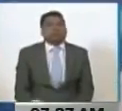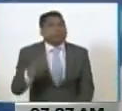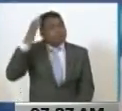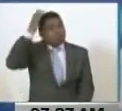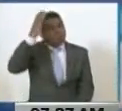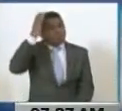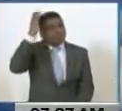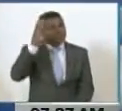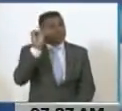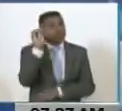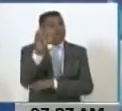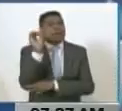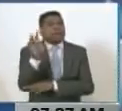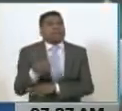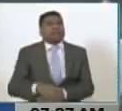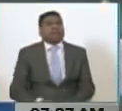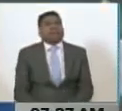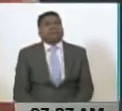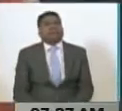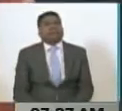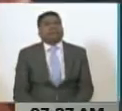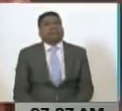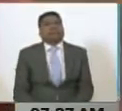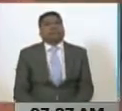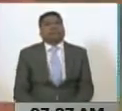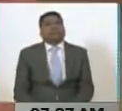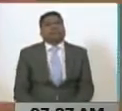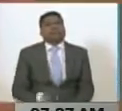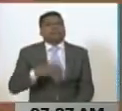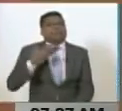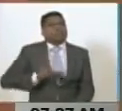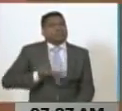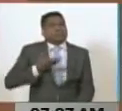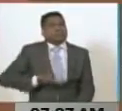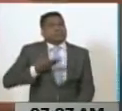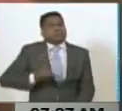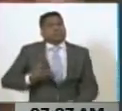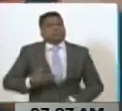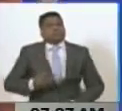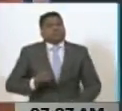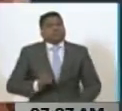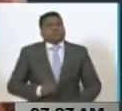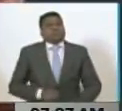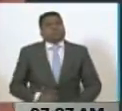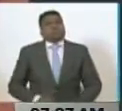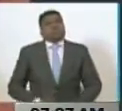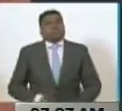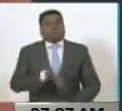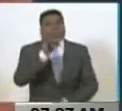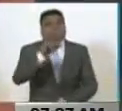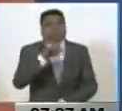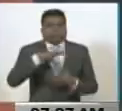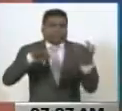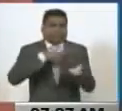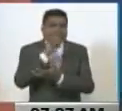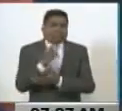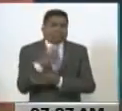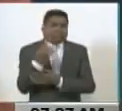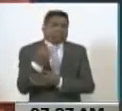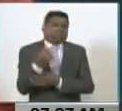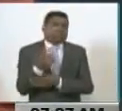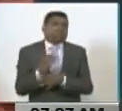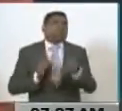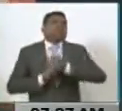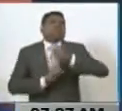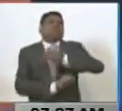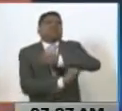de una campaña. Exacto. La parte asistencial es importante y, bueno, en el marco de la misma guerra económica ha sido el apoyo